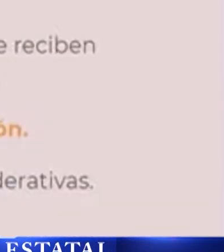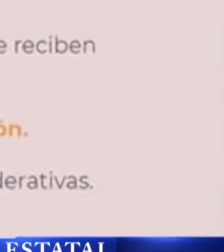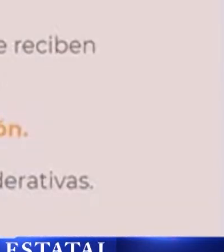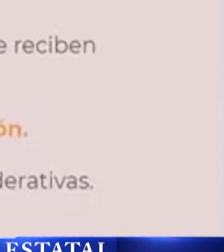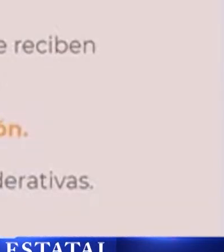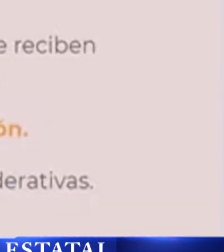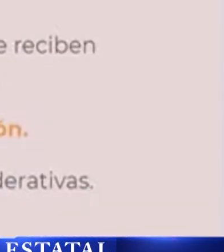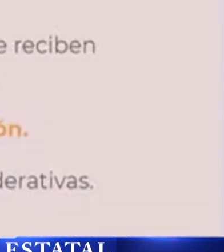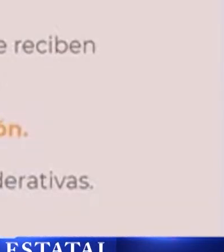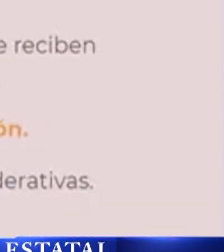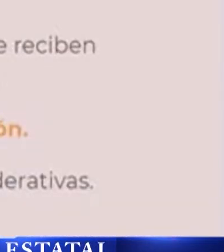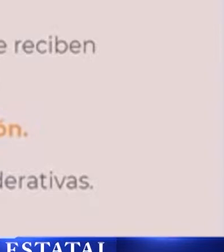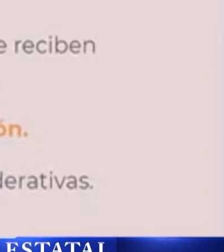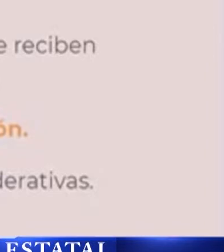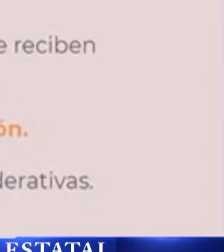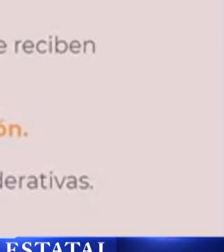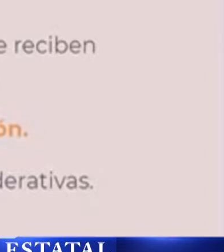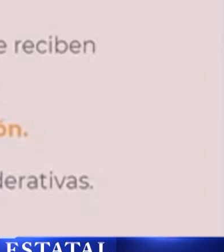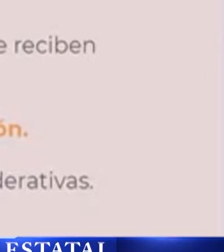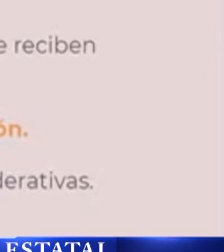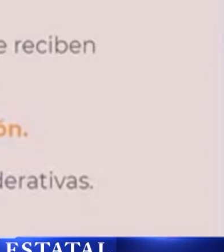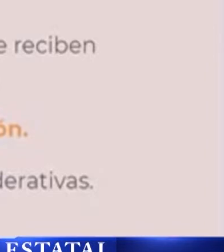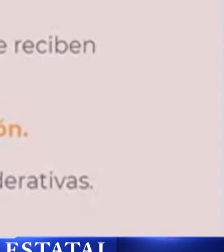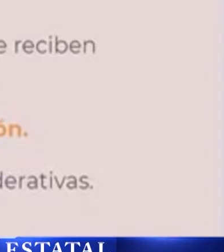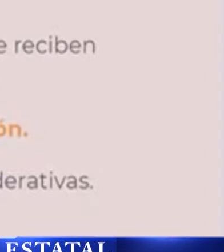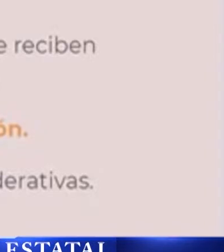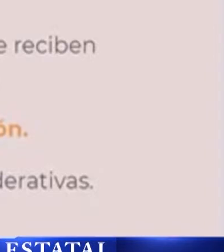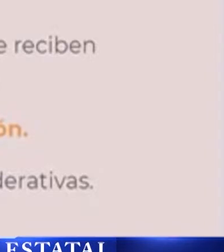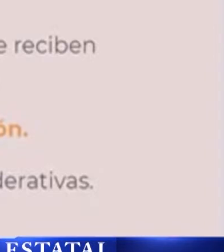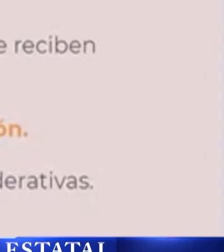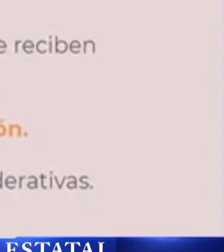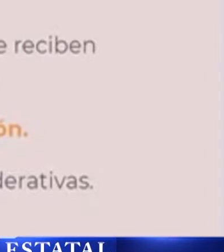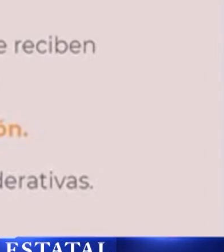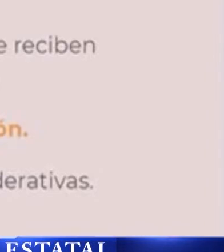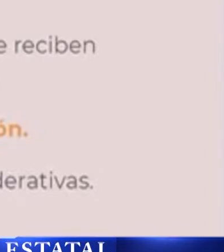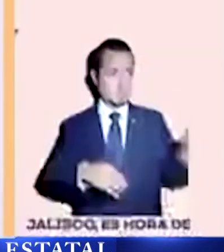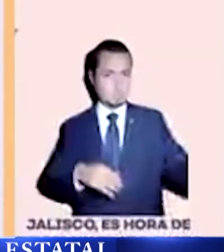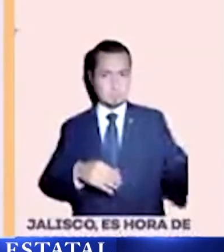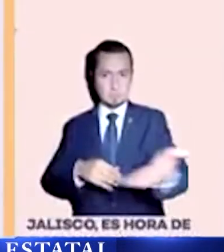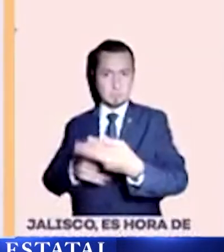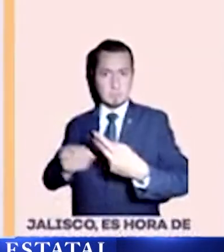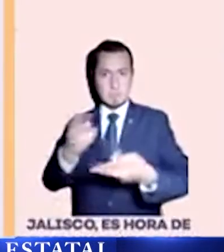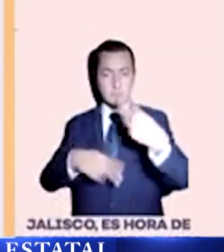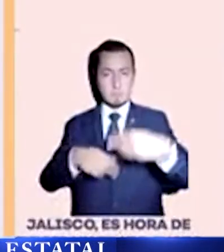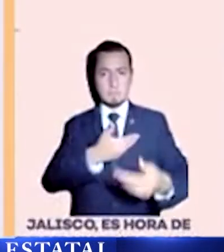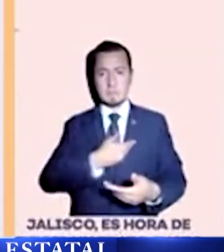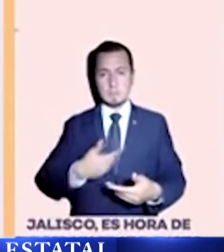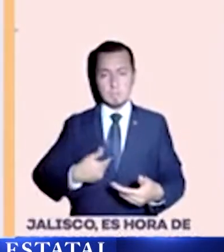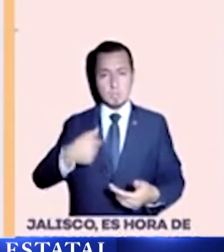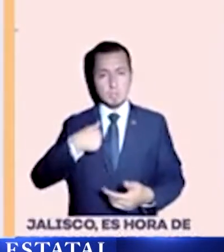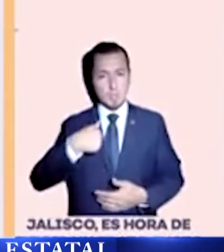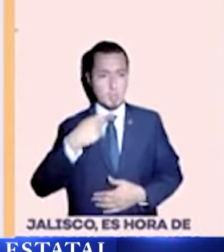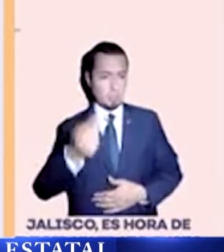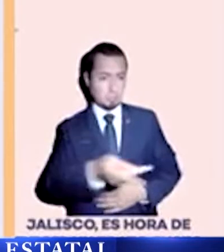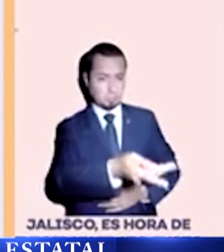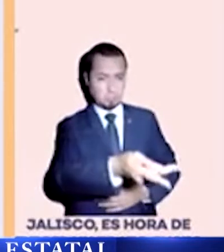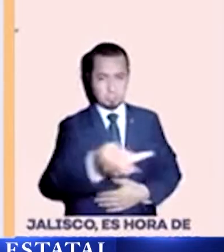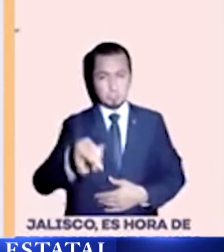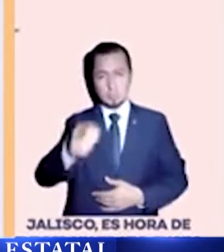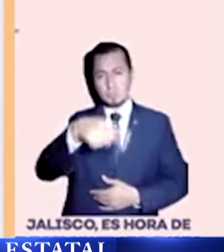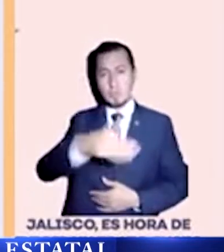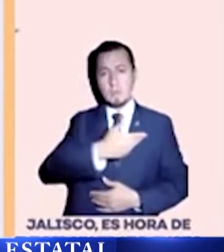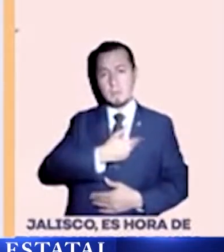pasa con los municipios. Hoy están aquí nuestras presidentas y presidentes municipales. Si le preguntaron a sus